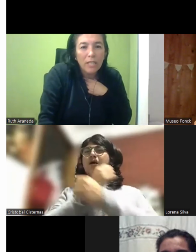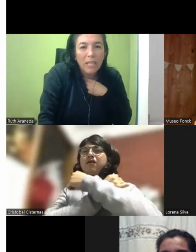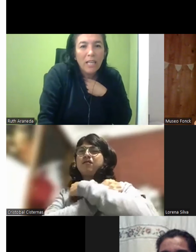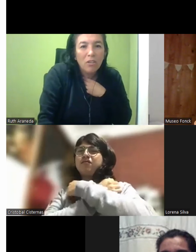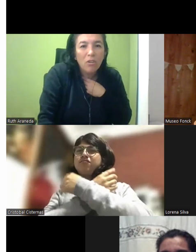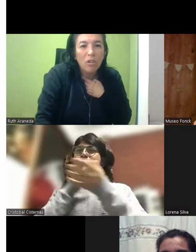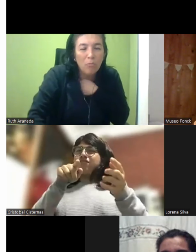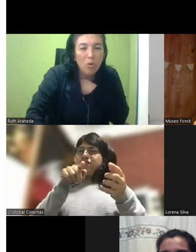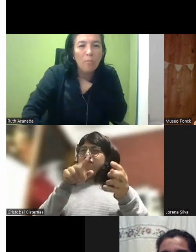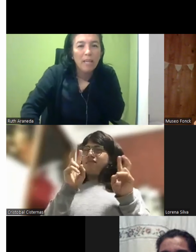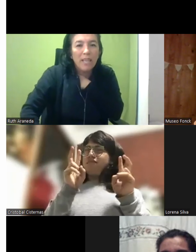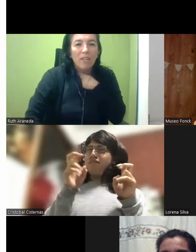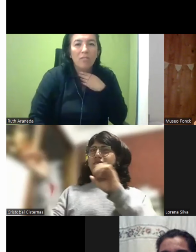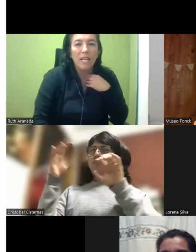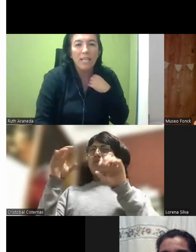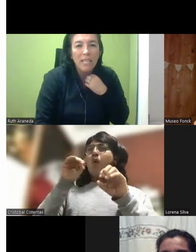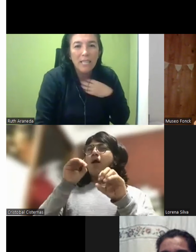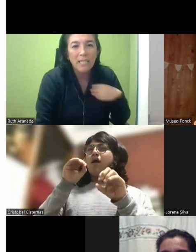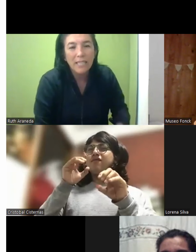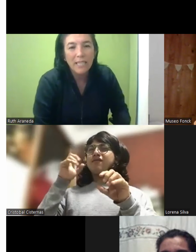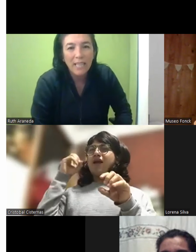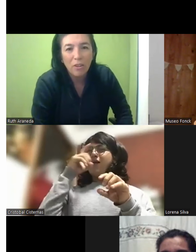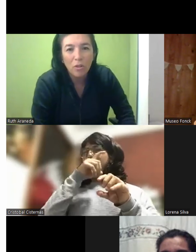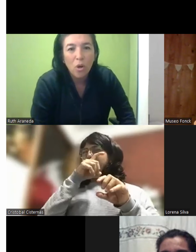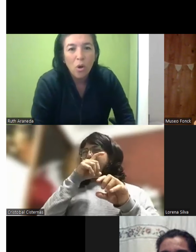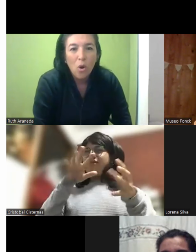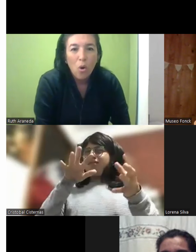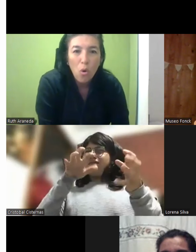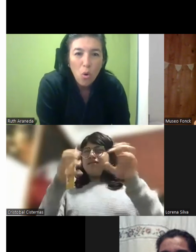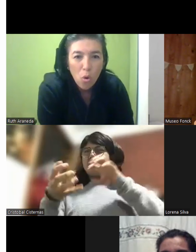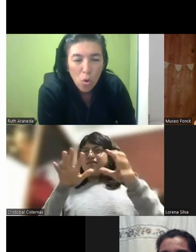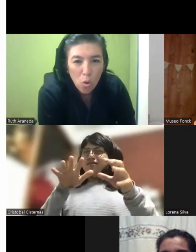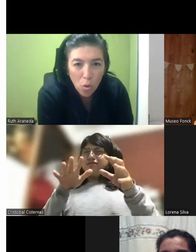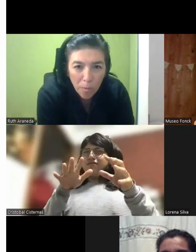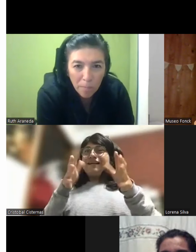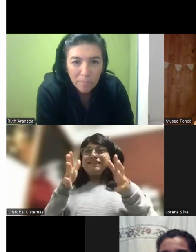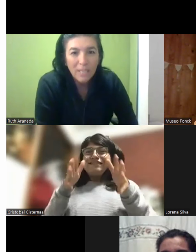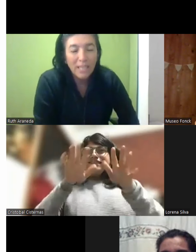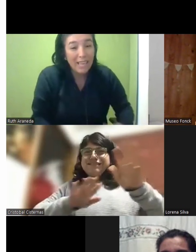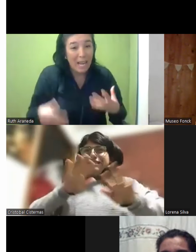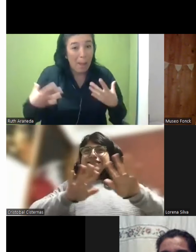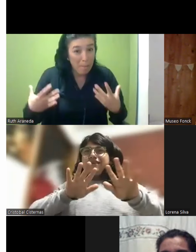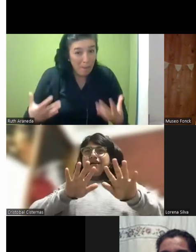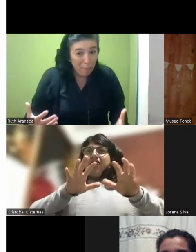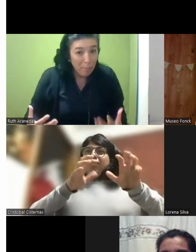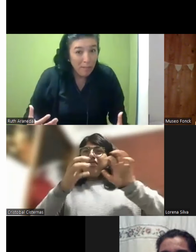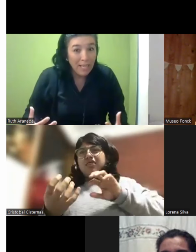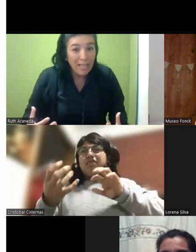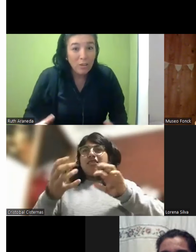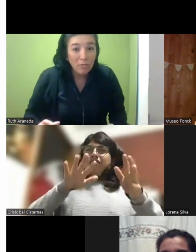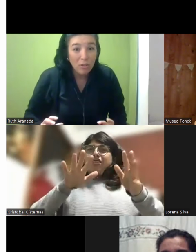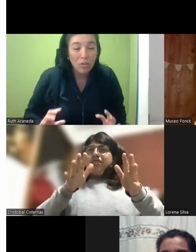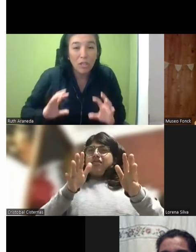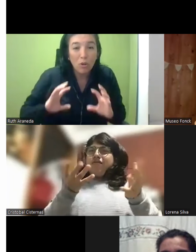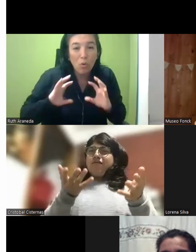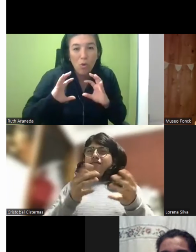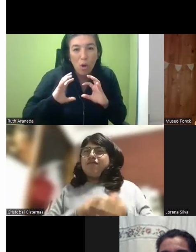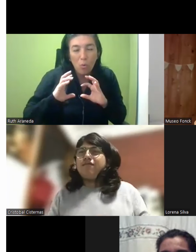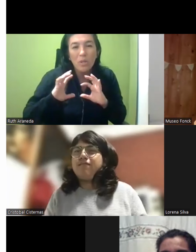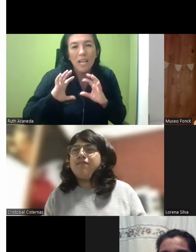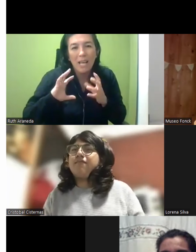los entierros, las momias quedaron ahí en ese estado. ¿O es de la misma forma que quedaron?